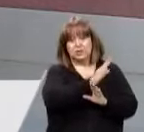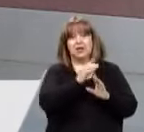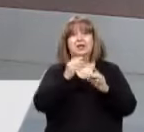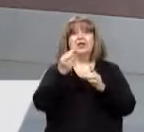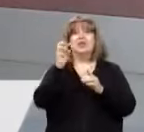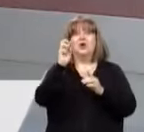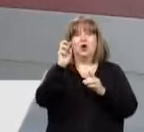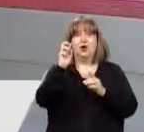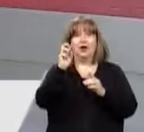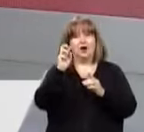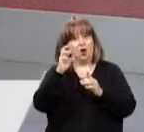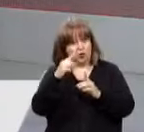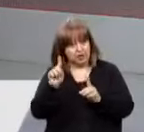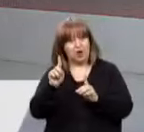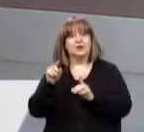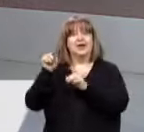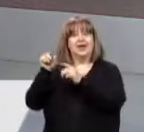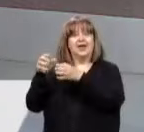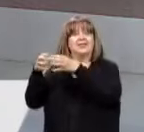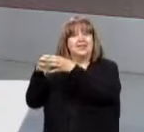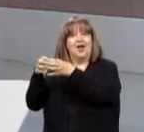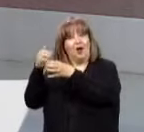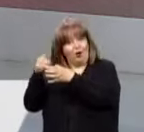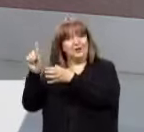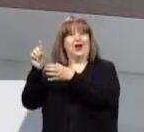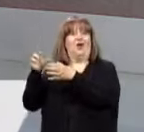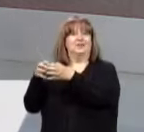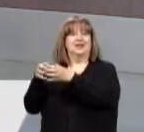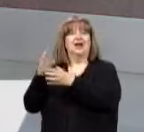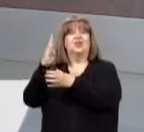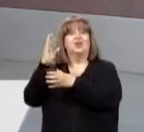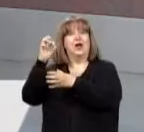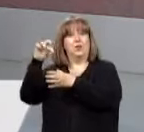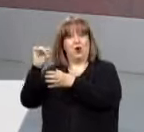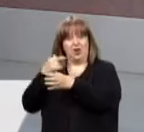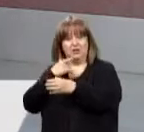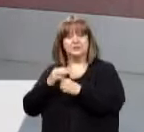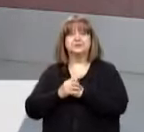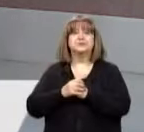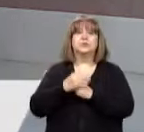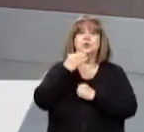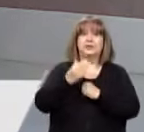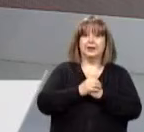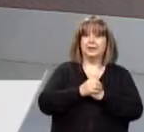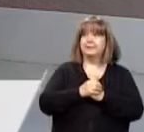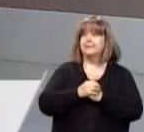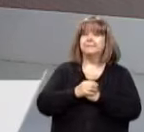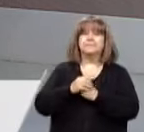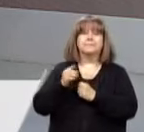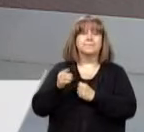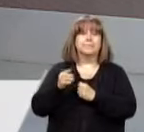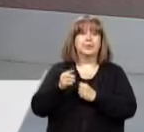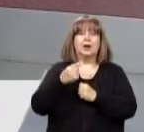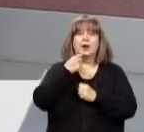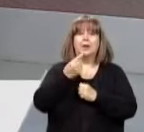tu perfil moderado así que bueno después después les cuento bueno Elena muchísimas espérate antes de despedirnos no la despido todavía vamos a la encuesta